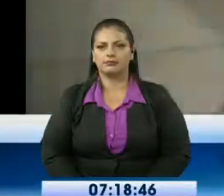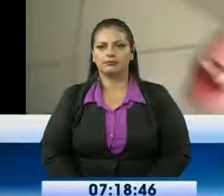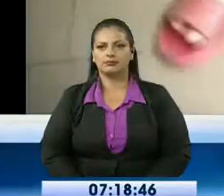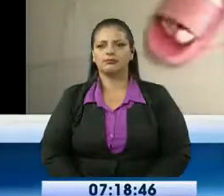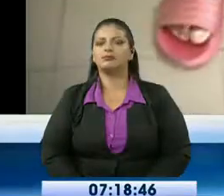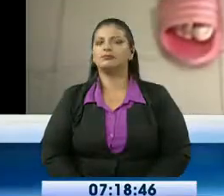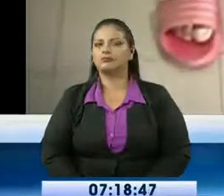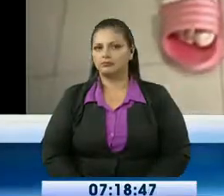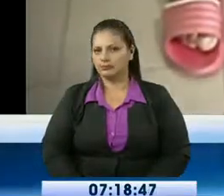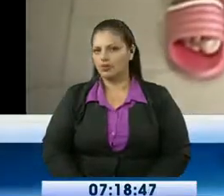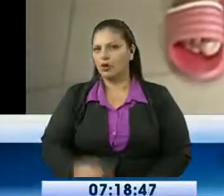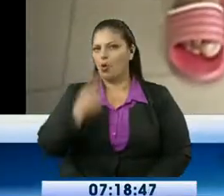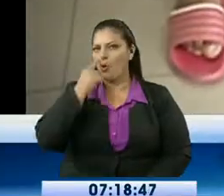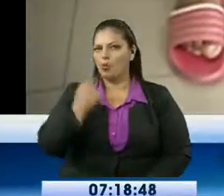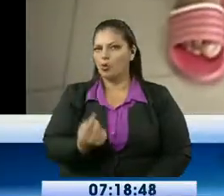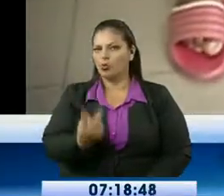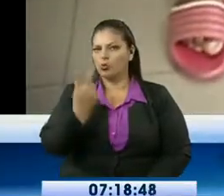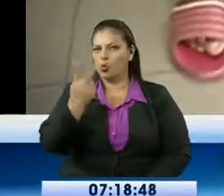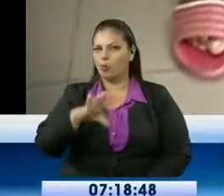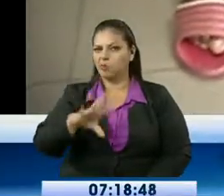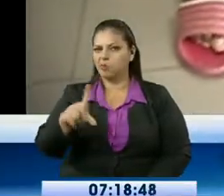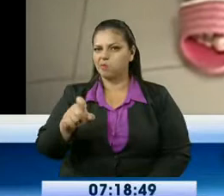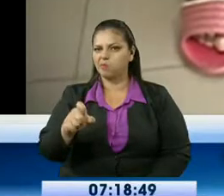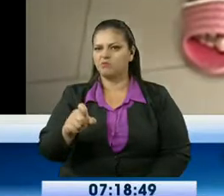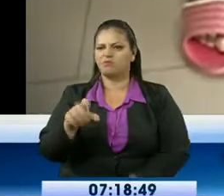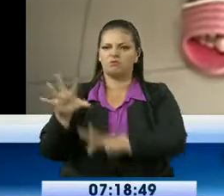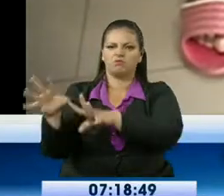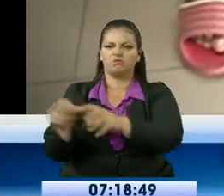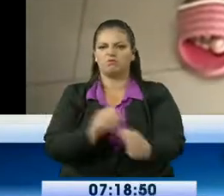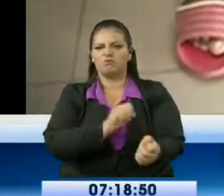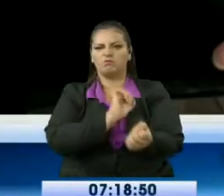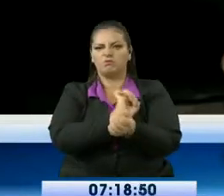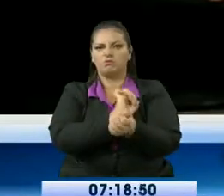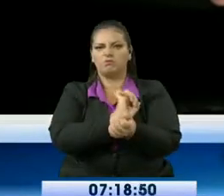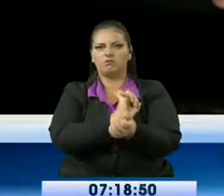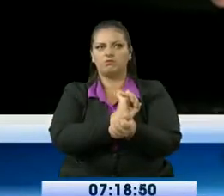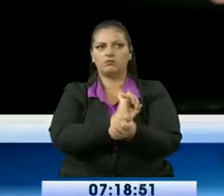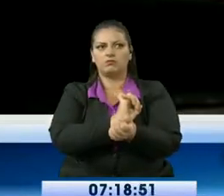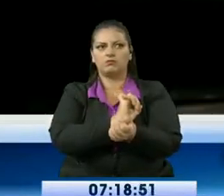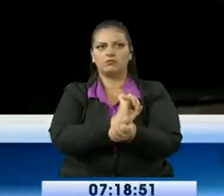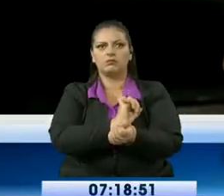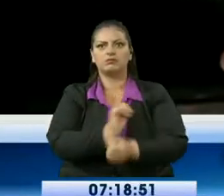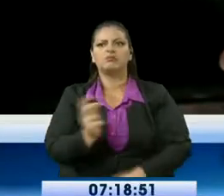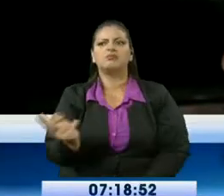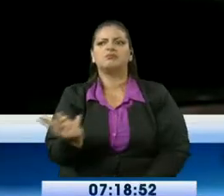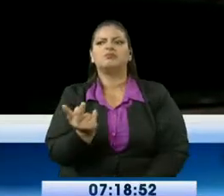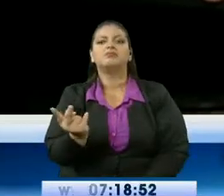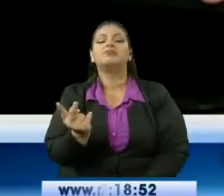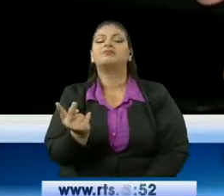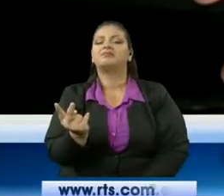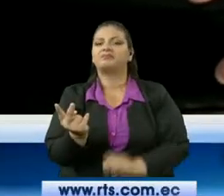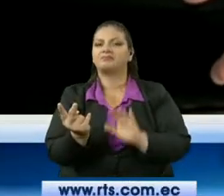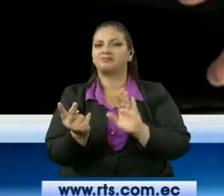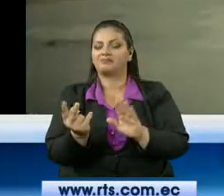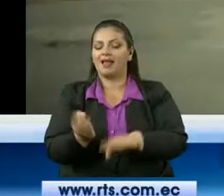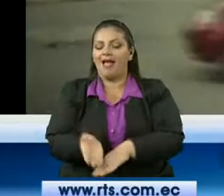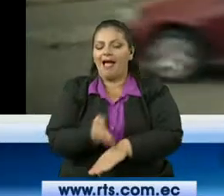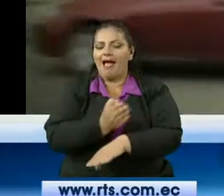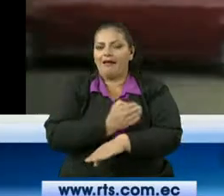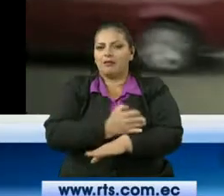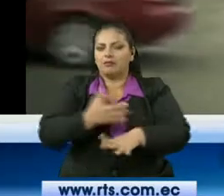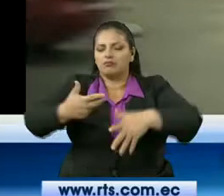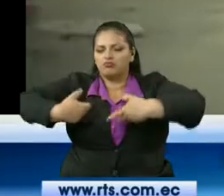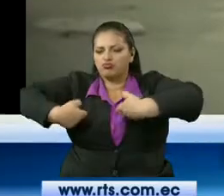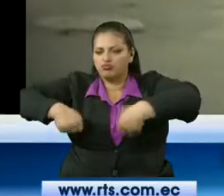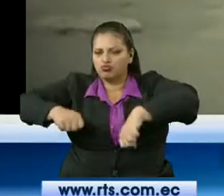Dos presuntos antisociales cayeron en manos de la Policía Nacional. Ellos aparentemente venían participando de un robo